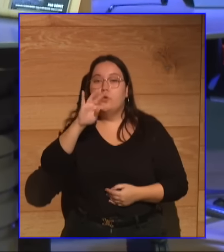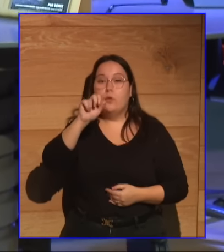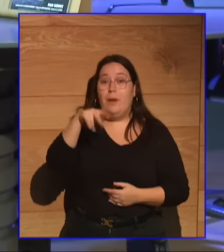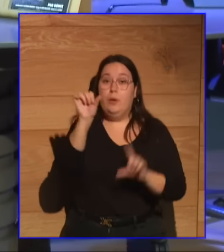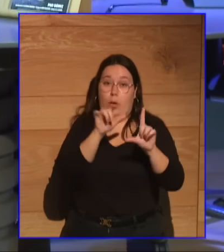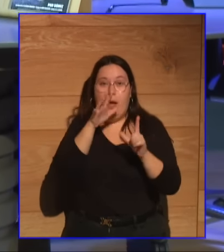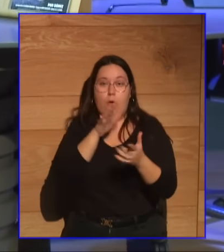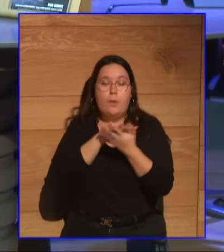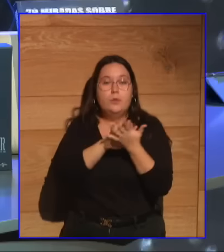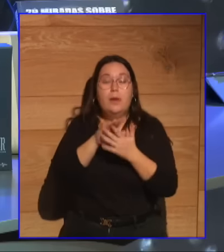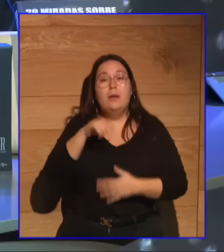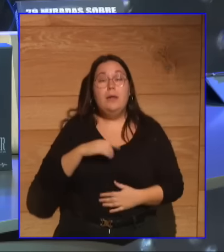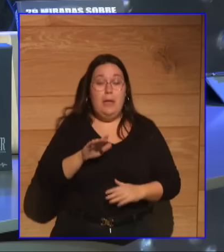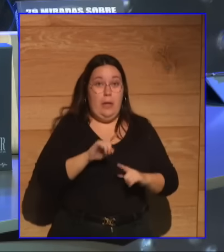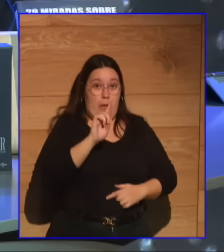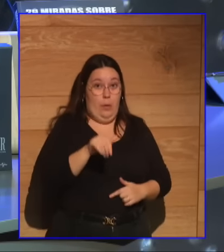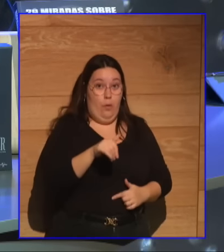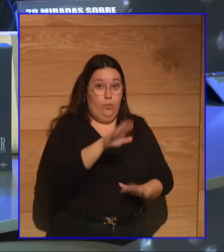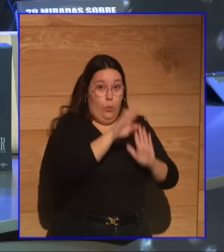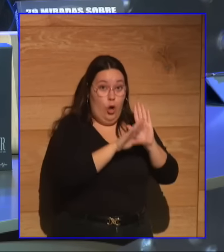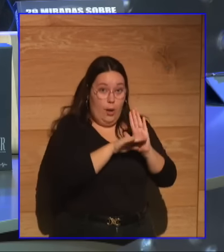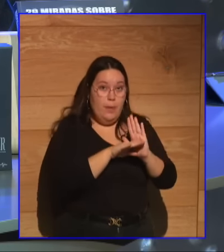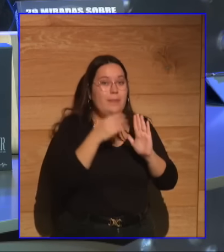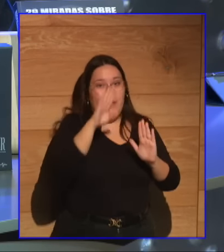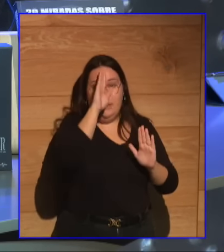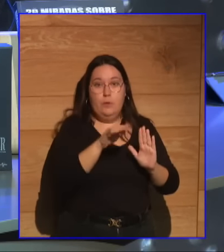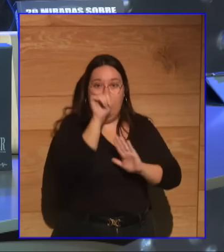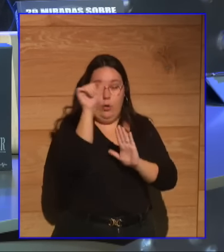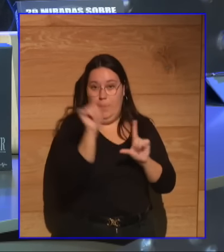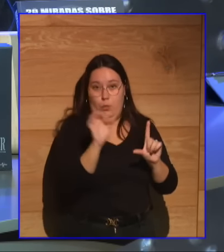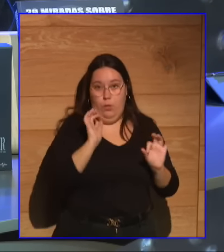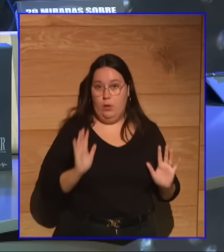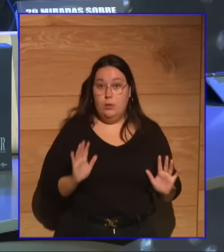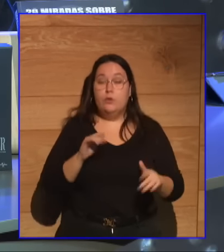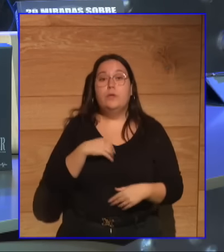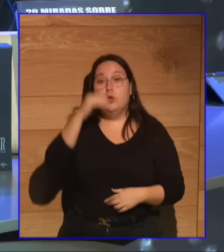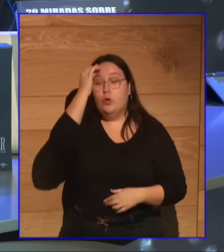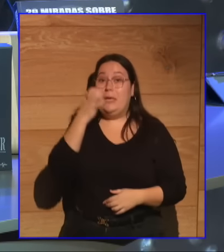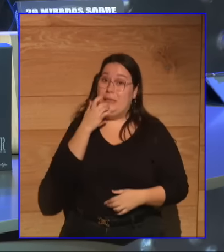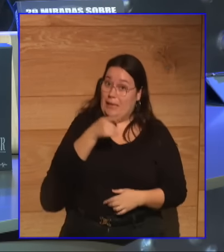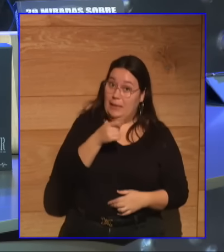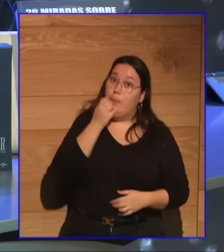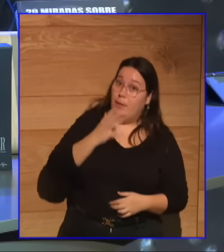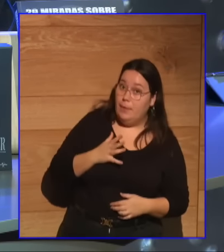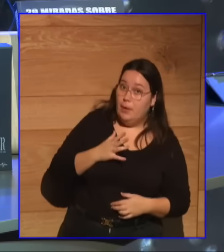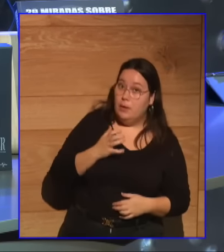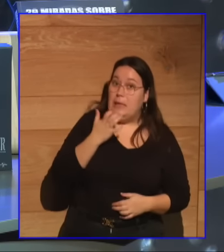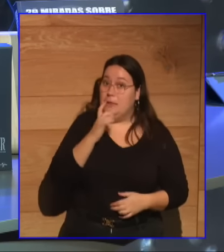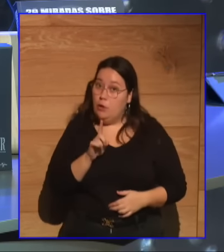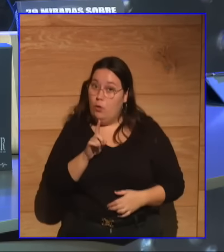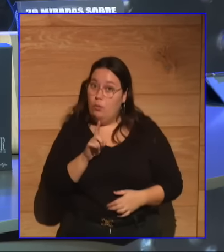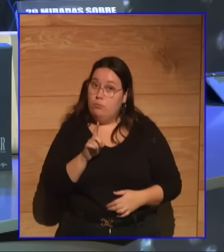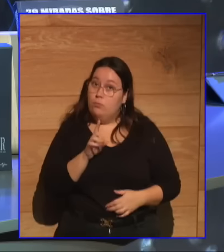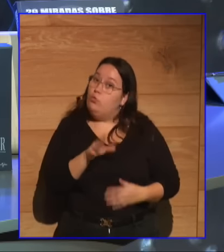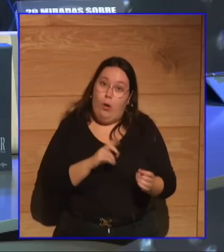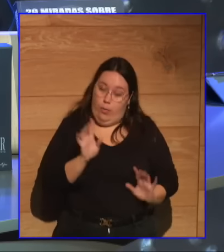dijimos, empezaremos el programa directamente con la película. Entonces, yo creo que ahora, si a ti te parece bien, Juan, si no te parece bien,